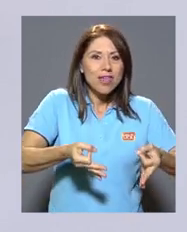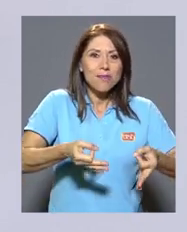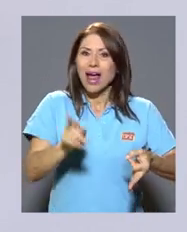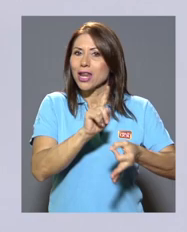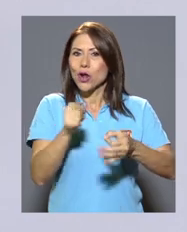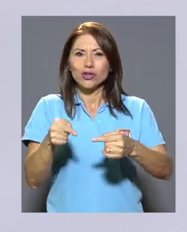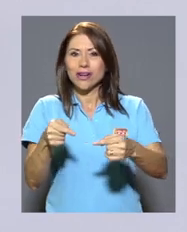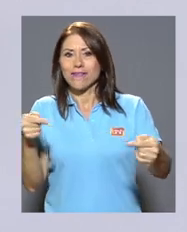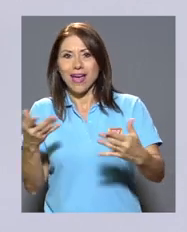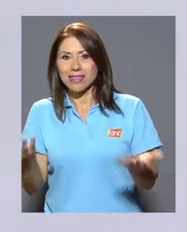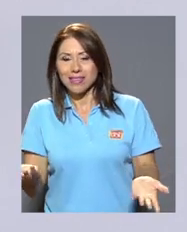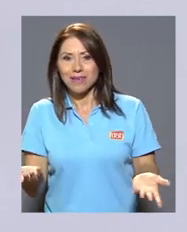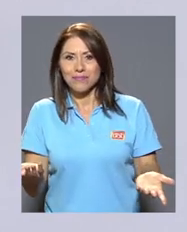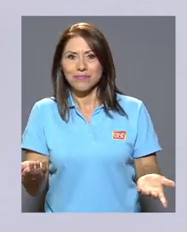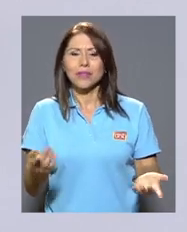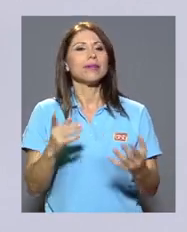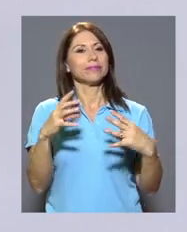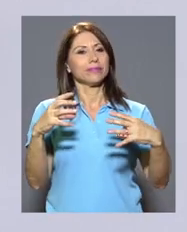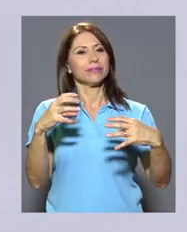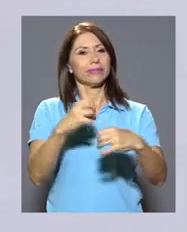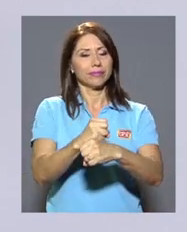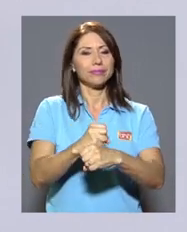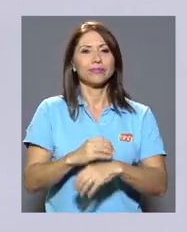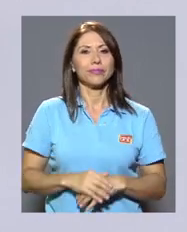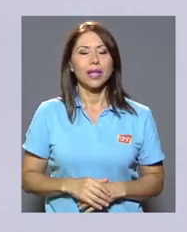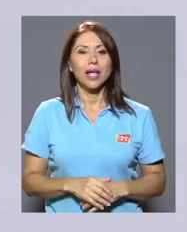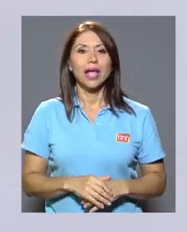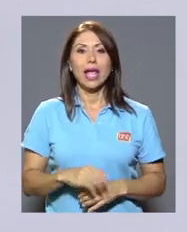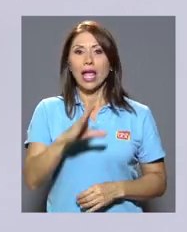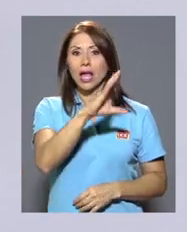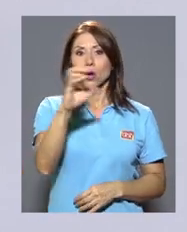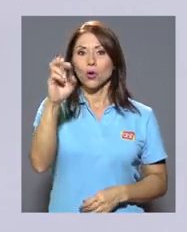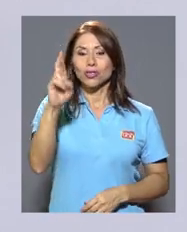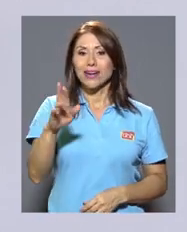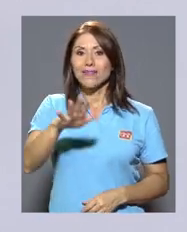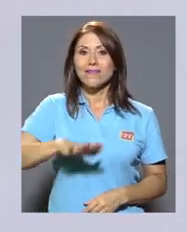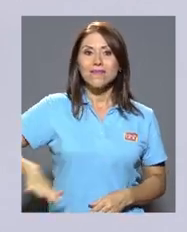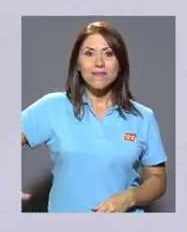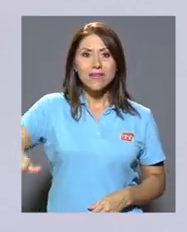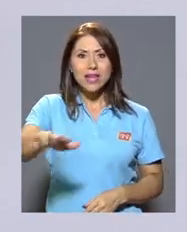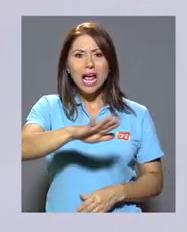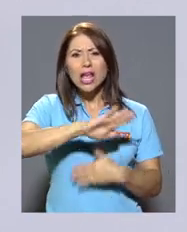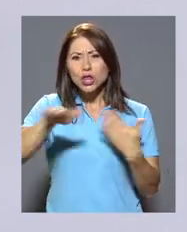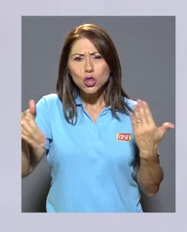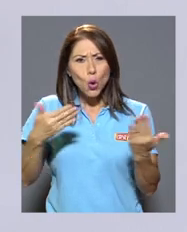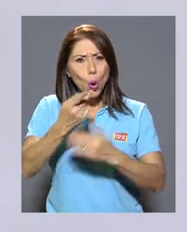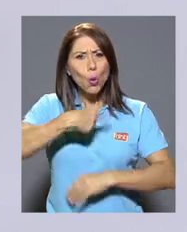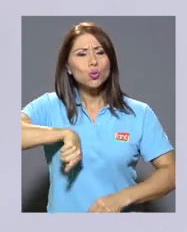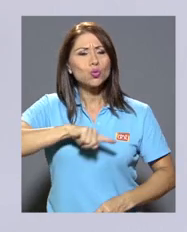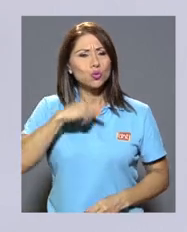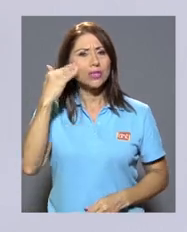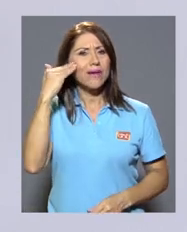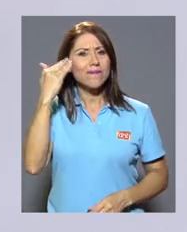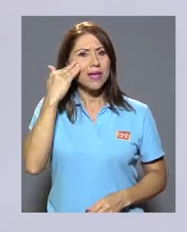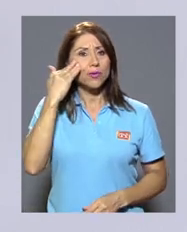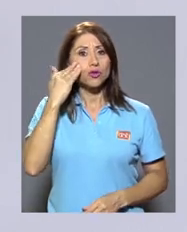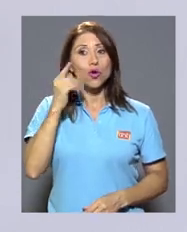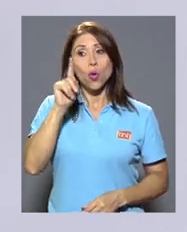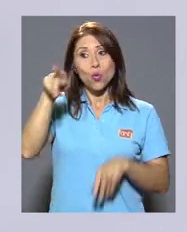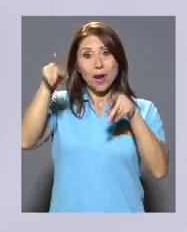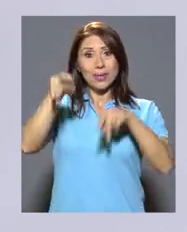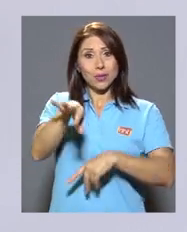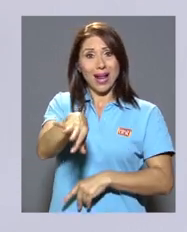vez yo lo resumo de la siguiente manera en costa rica todos sabemos porque una persona fue electa